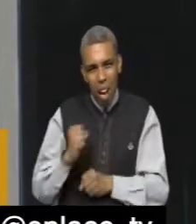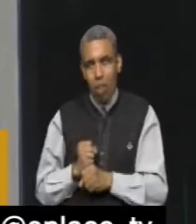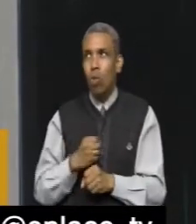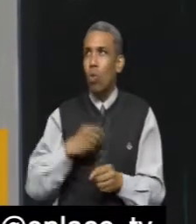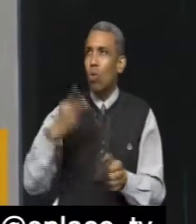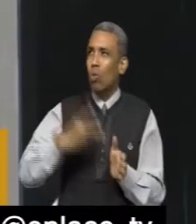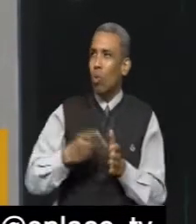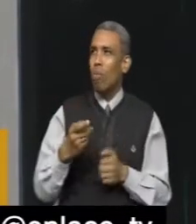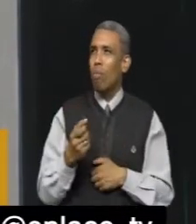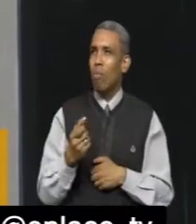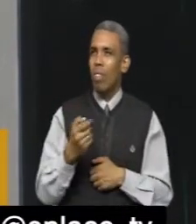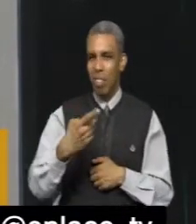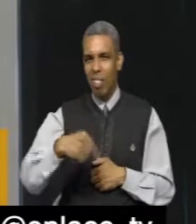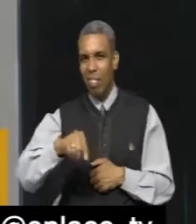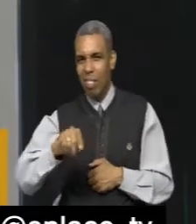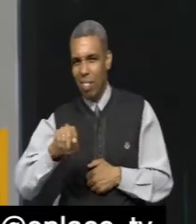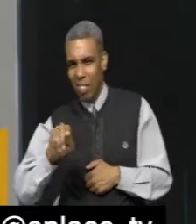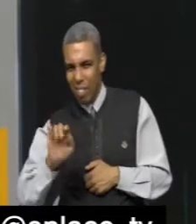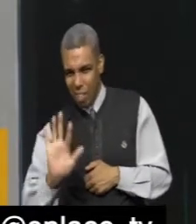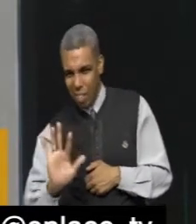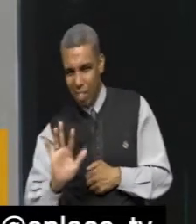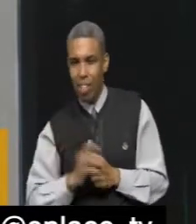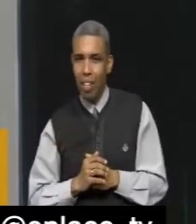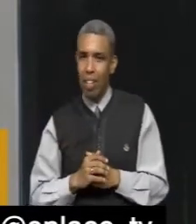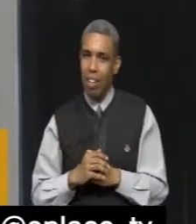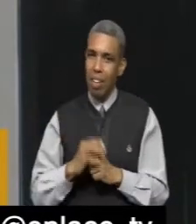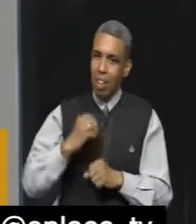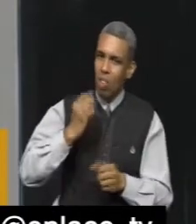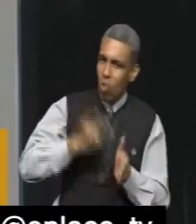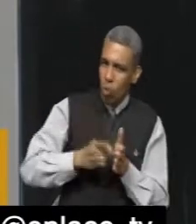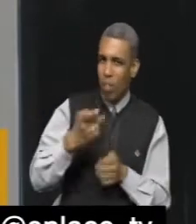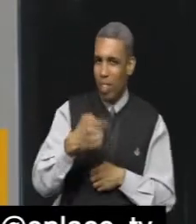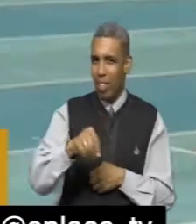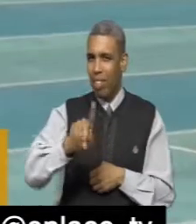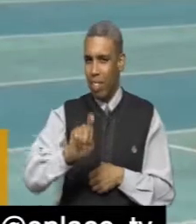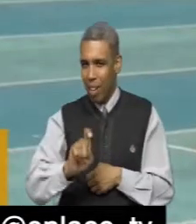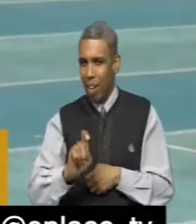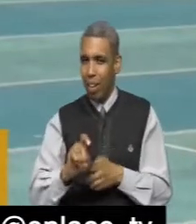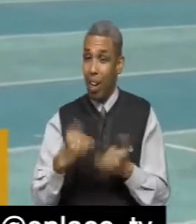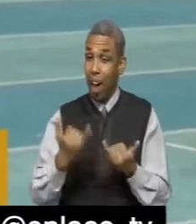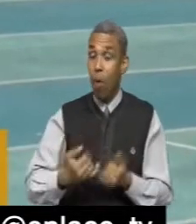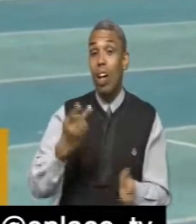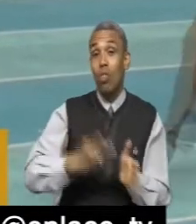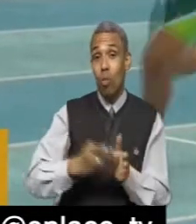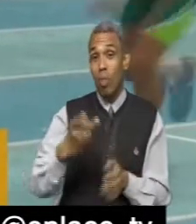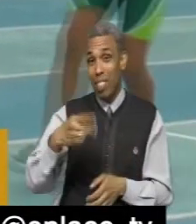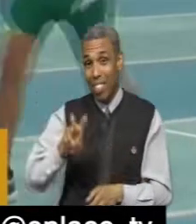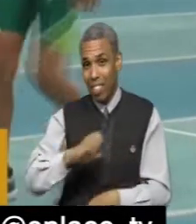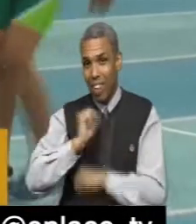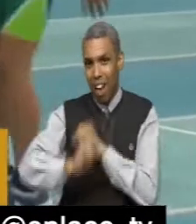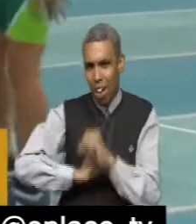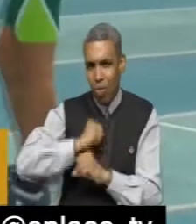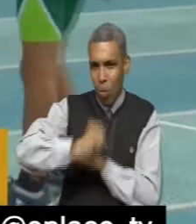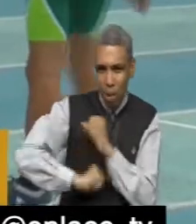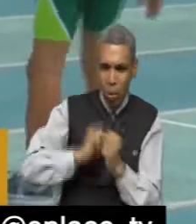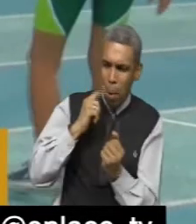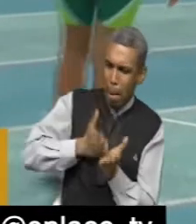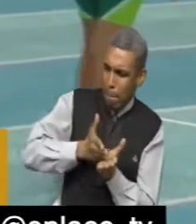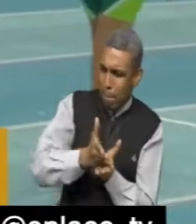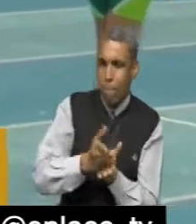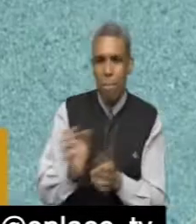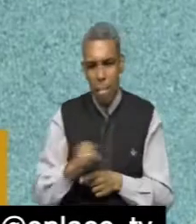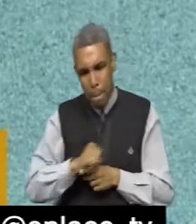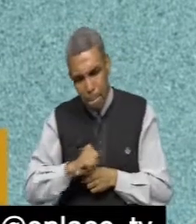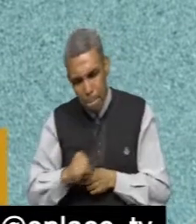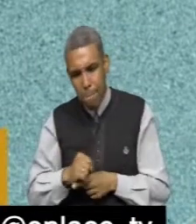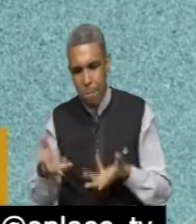extendió por el año pasado y lo venimos trabajando, tuvimos muy buenos resultados con este grupo en la fase departamental, donde pudimos